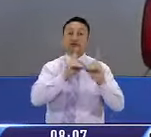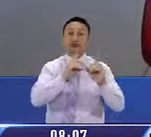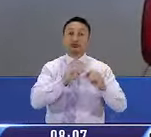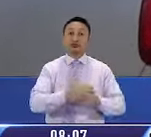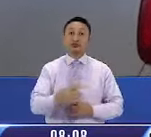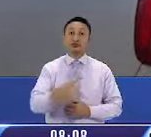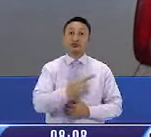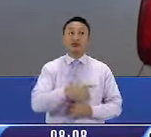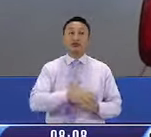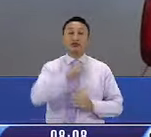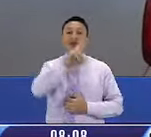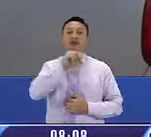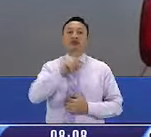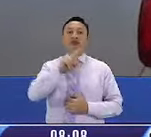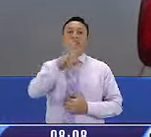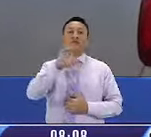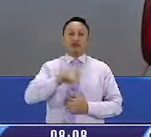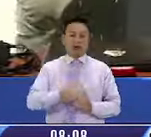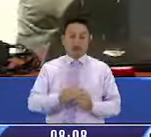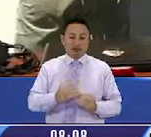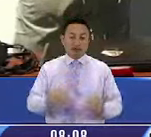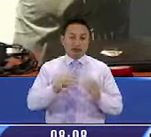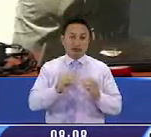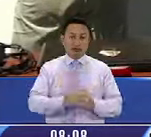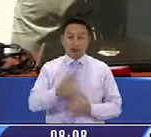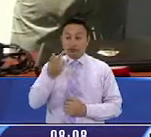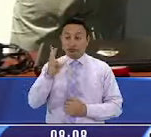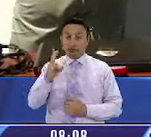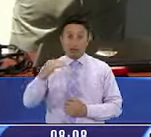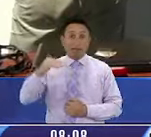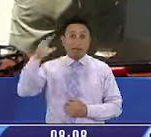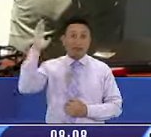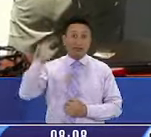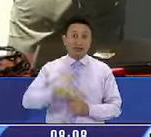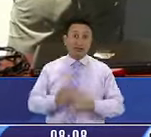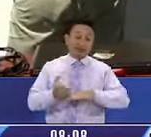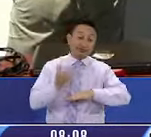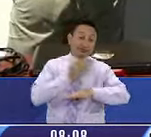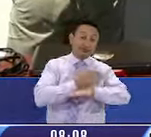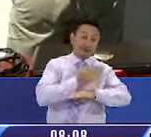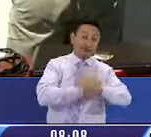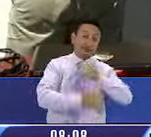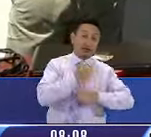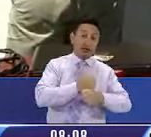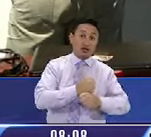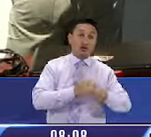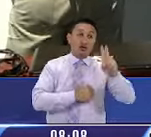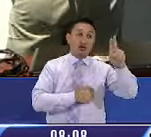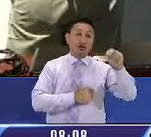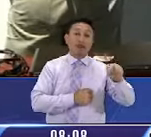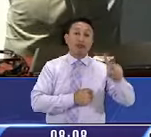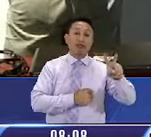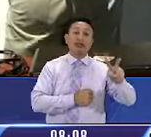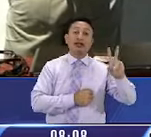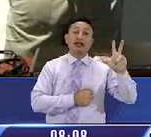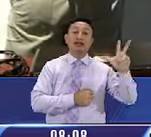en este 2024 se han incrementado 17 hechos delictivos, en comparativa al mismo periodo del